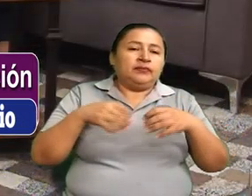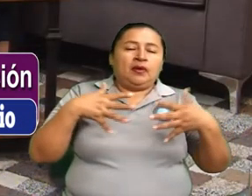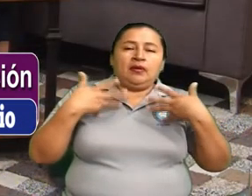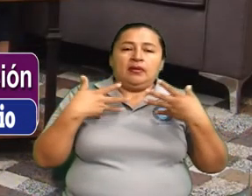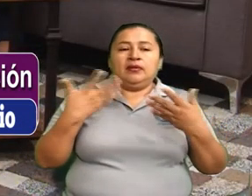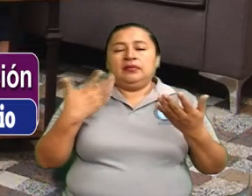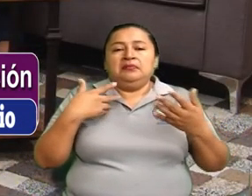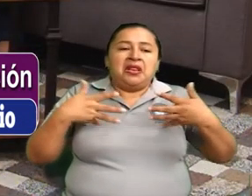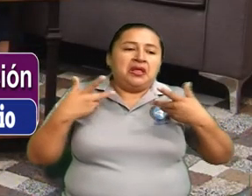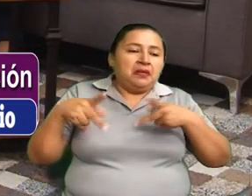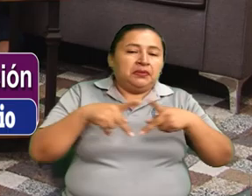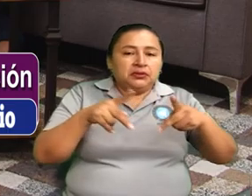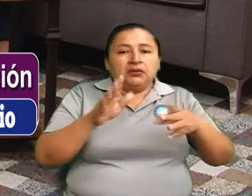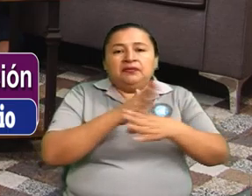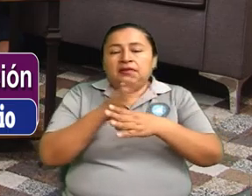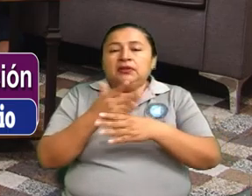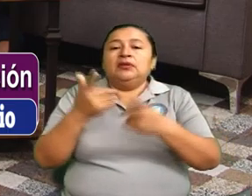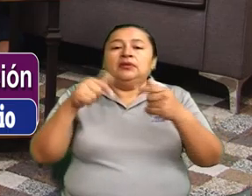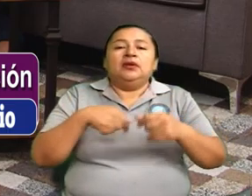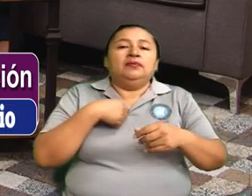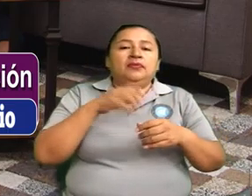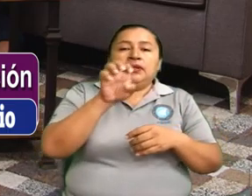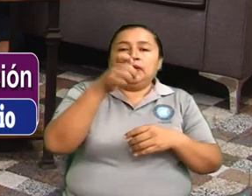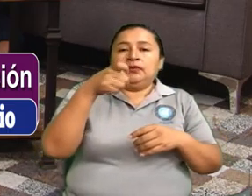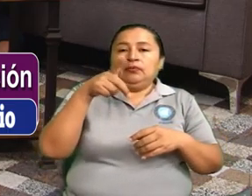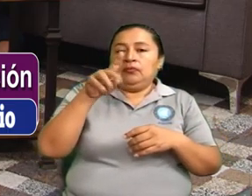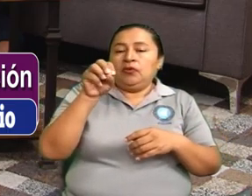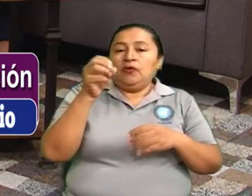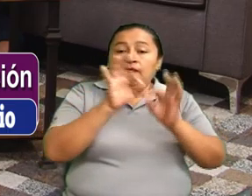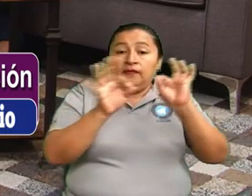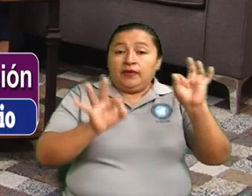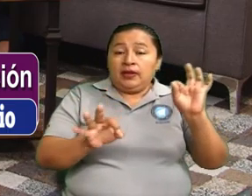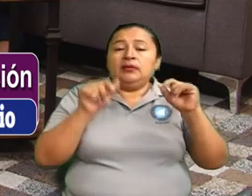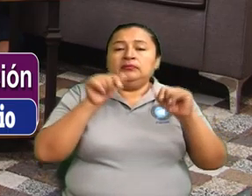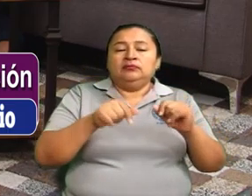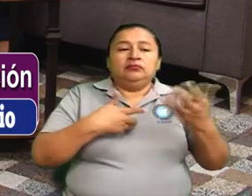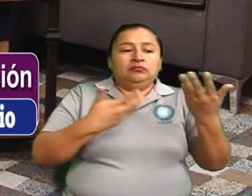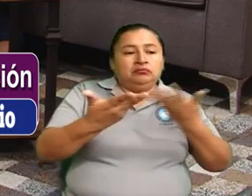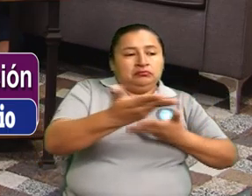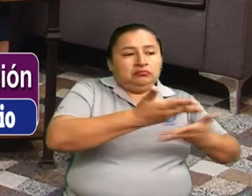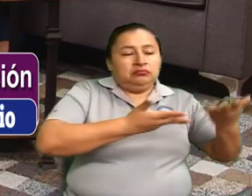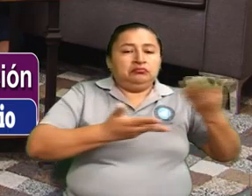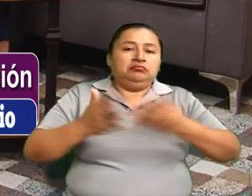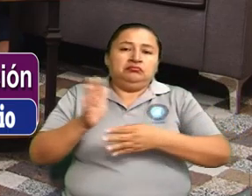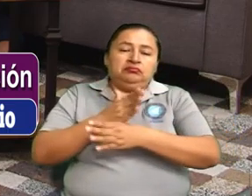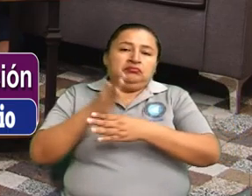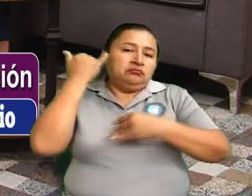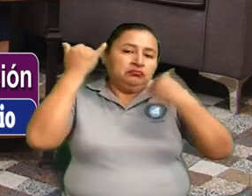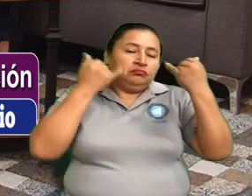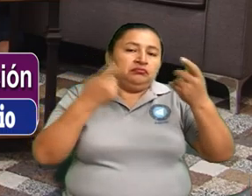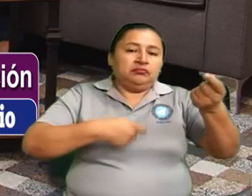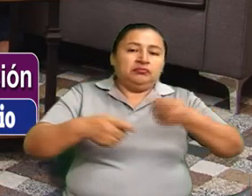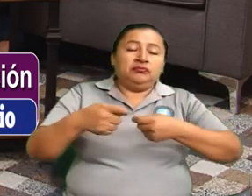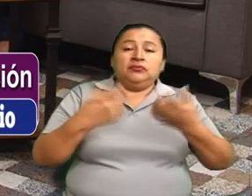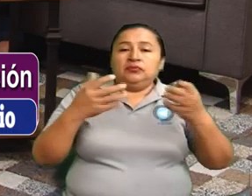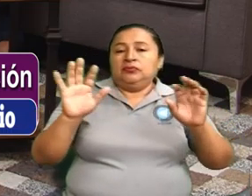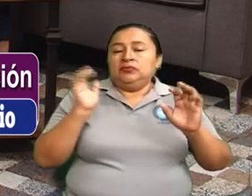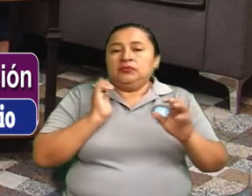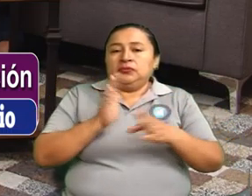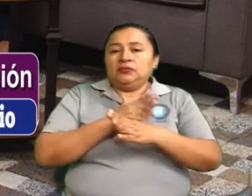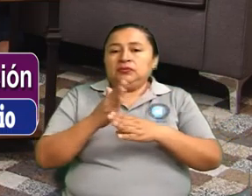de esparcimiento y de expoferia. Entonces, que permitan hacer ese intercambio, pues, y esa comercialización de productos